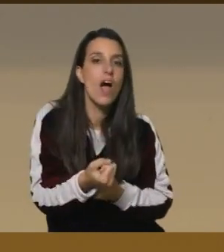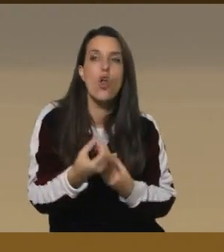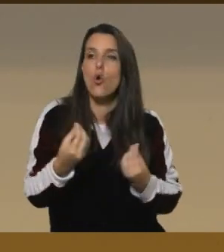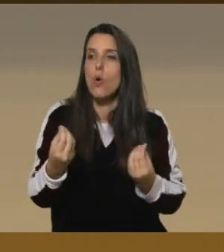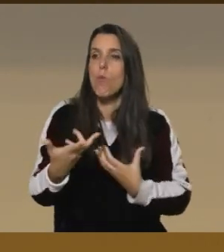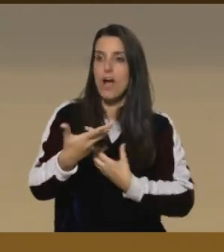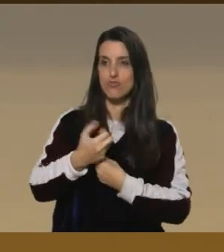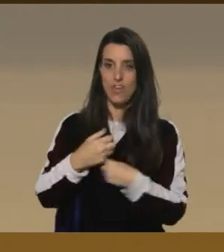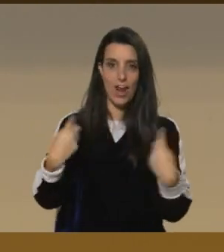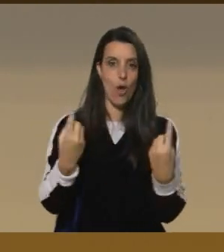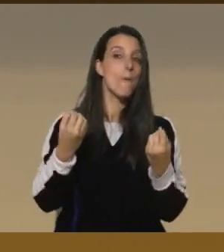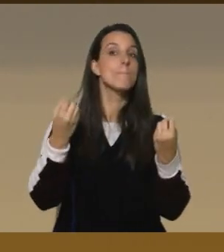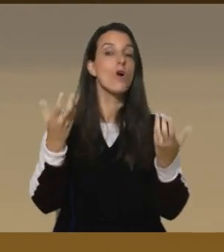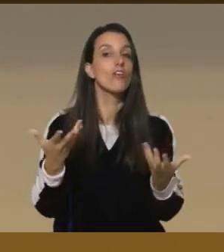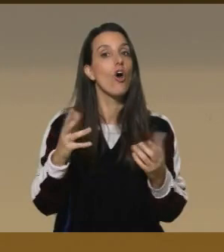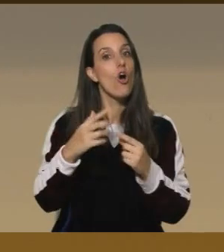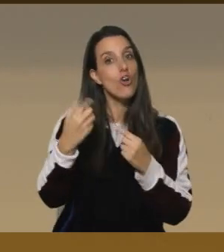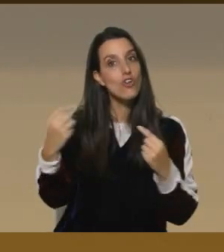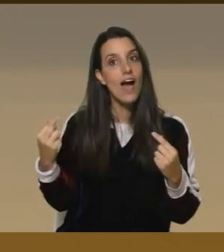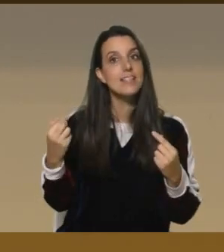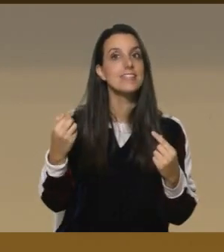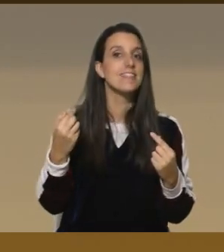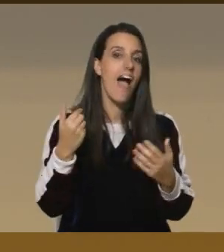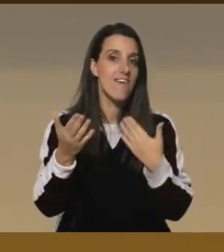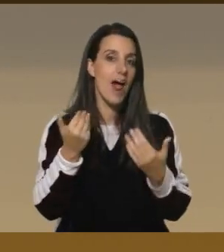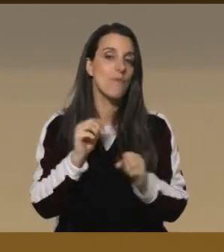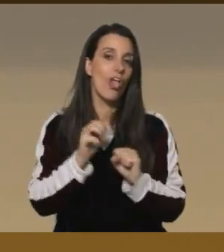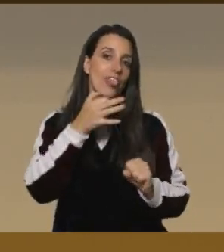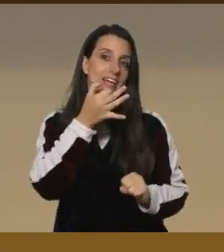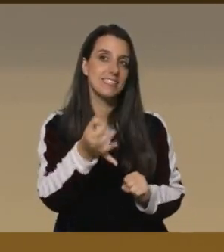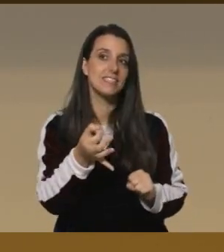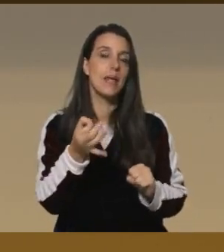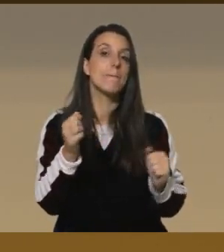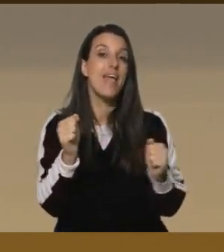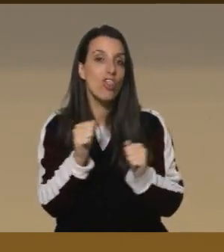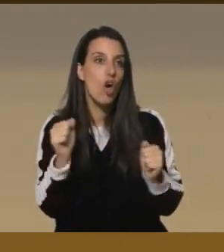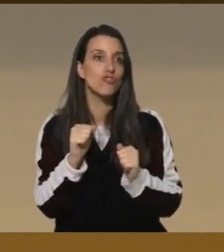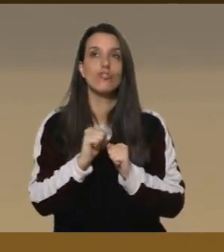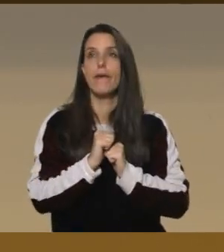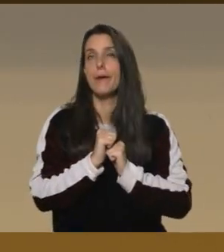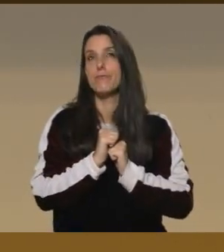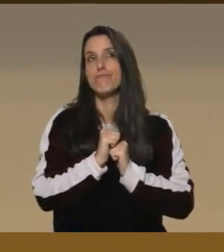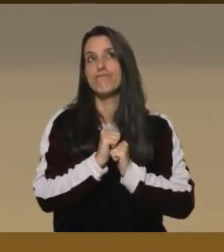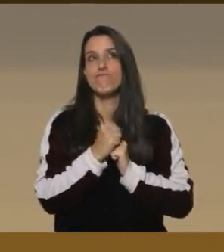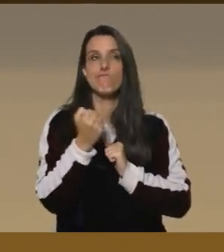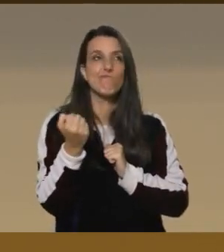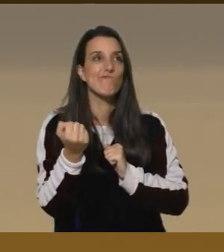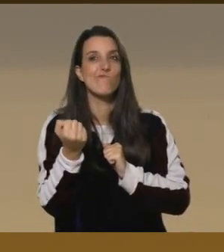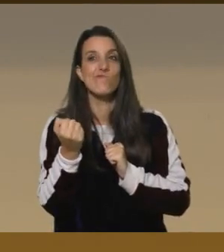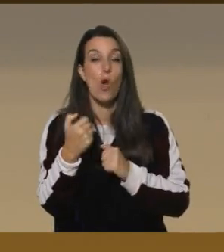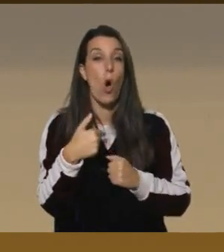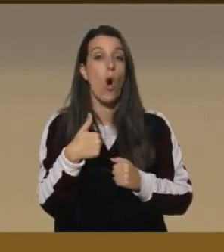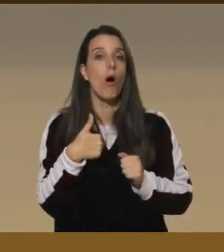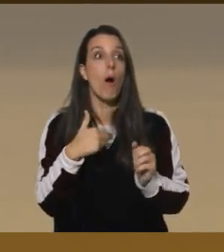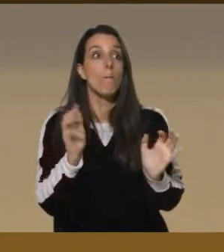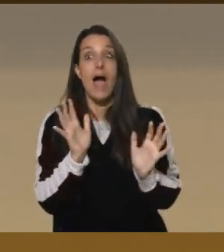ayudarnos y para hablar de entre otras cosas podemos decir fobias miedos ataques